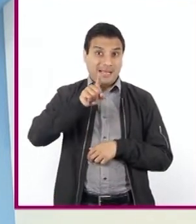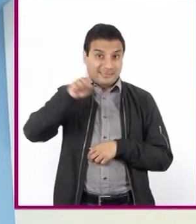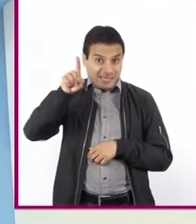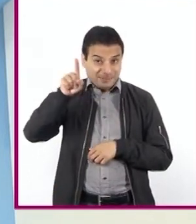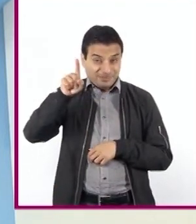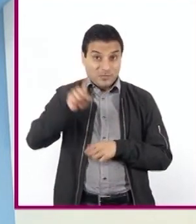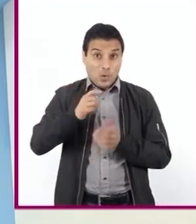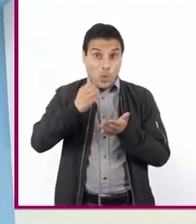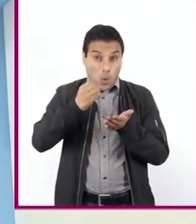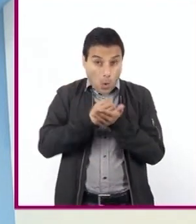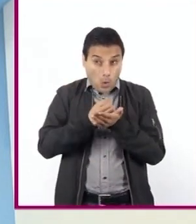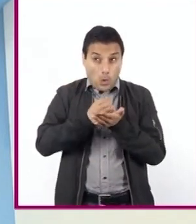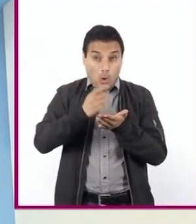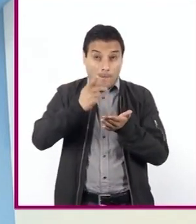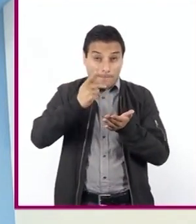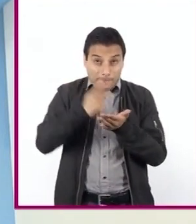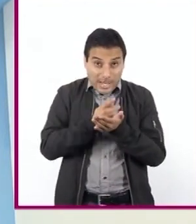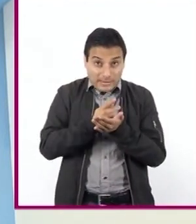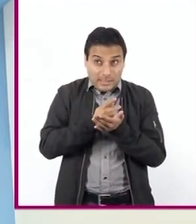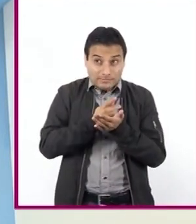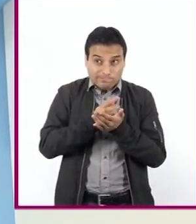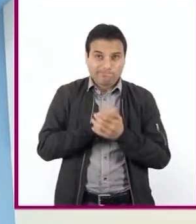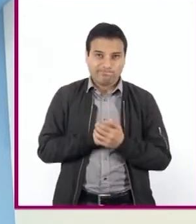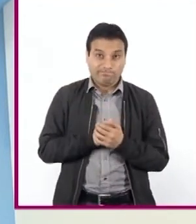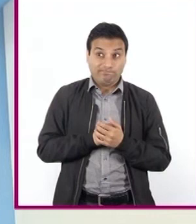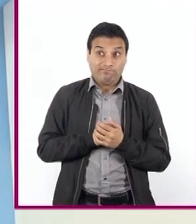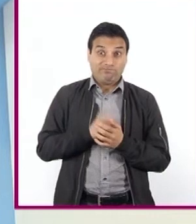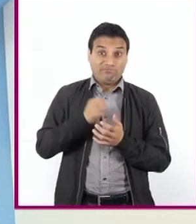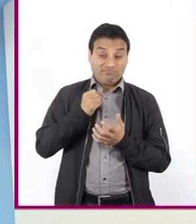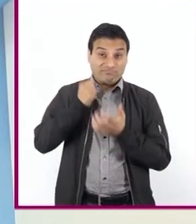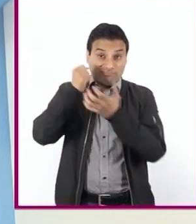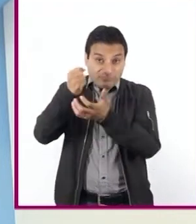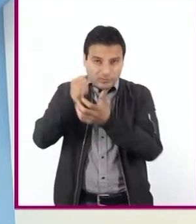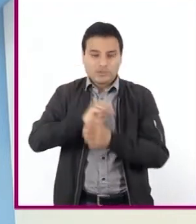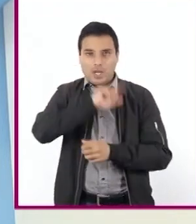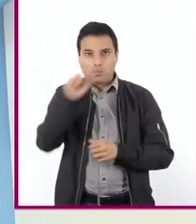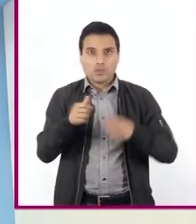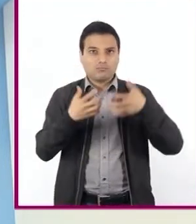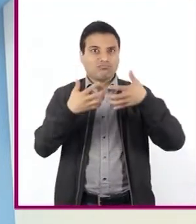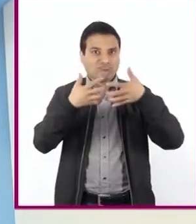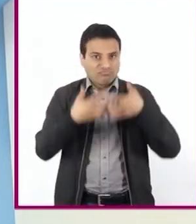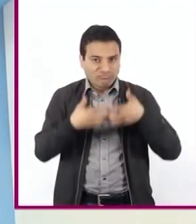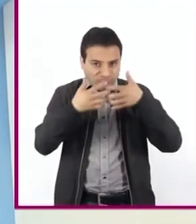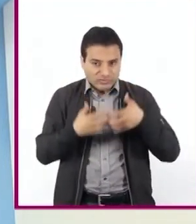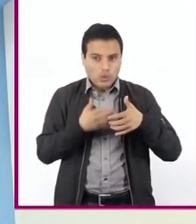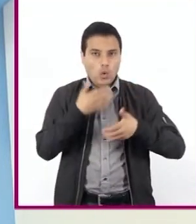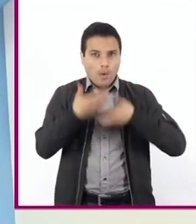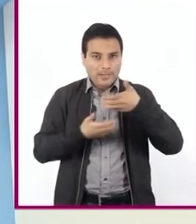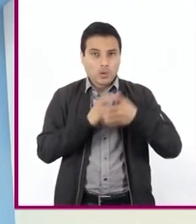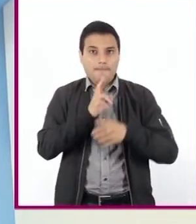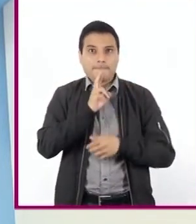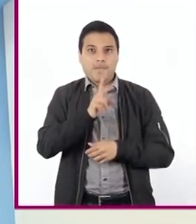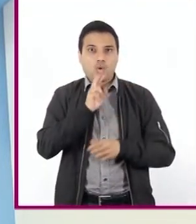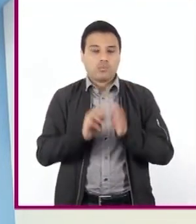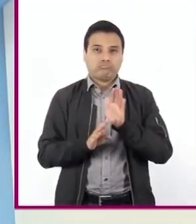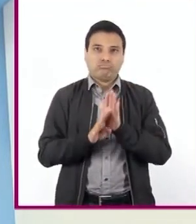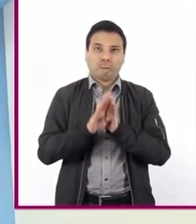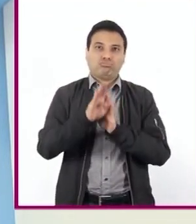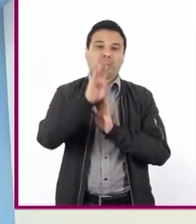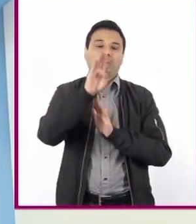estimuló considerablemente la industria, el comercio y su paso al capitalismo industrial.